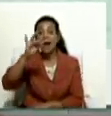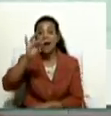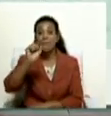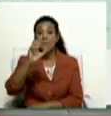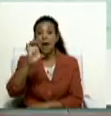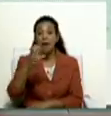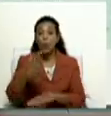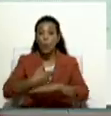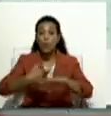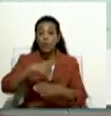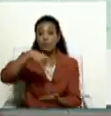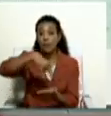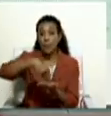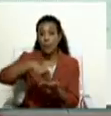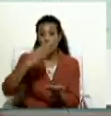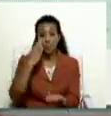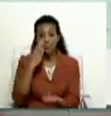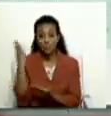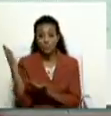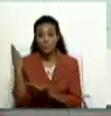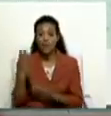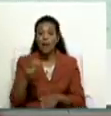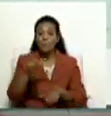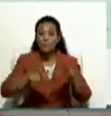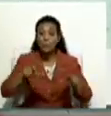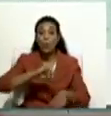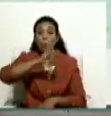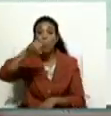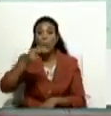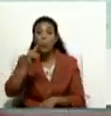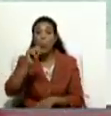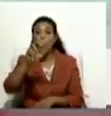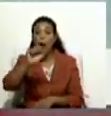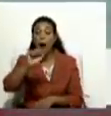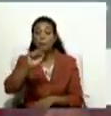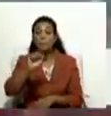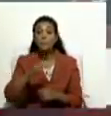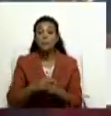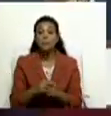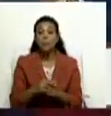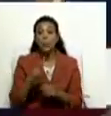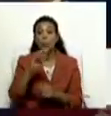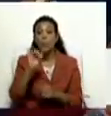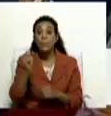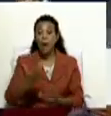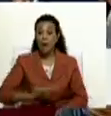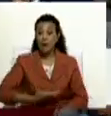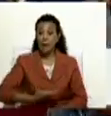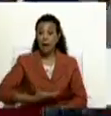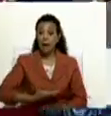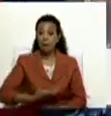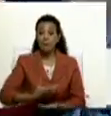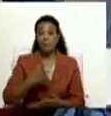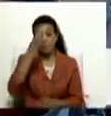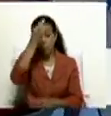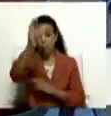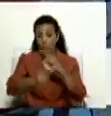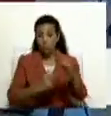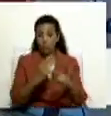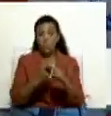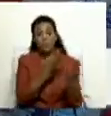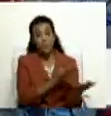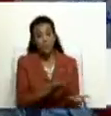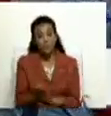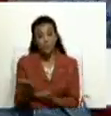gobernador del estado carabobo al ciudadano Juan Carlos betancur Uribe alcalde de la ciudad de Puerto cabello